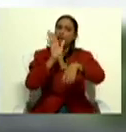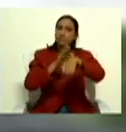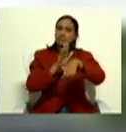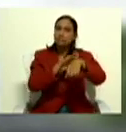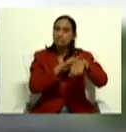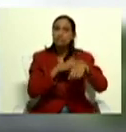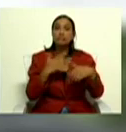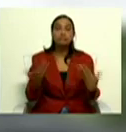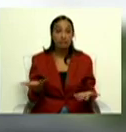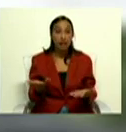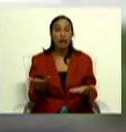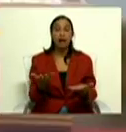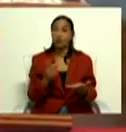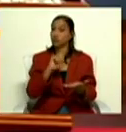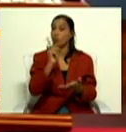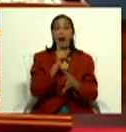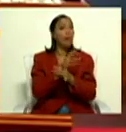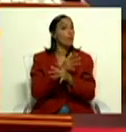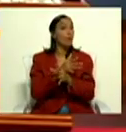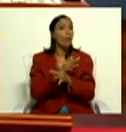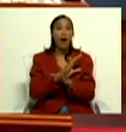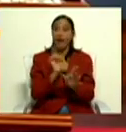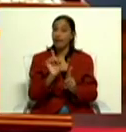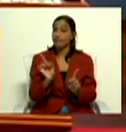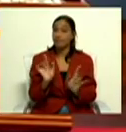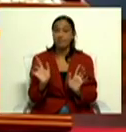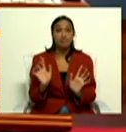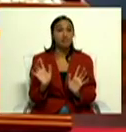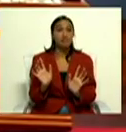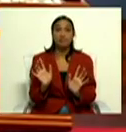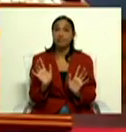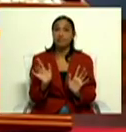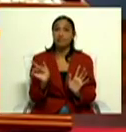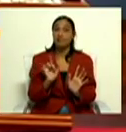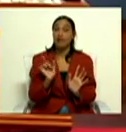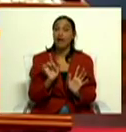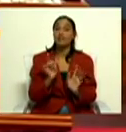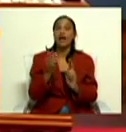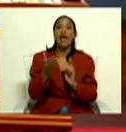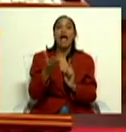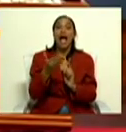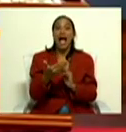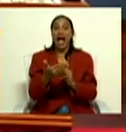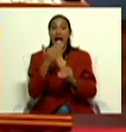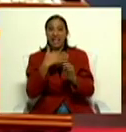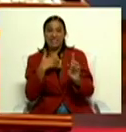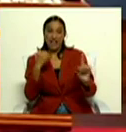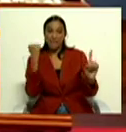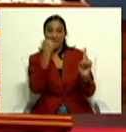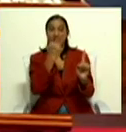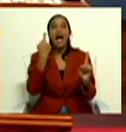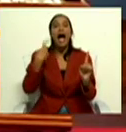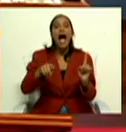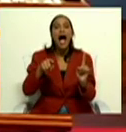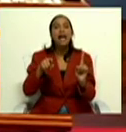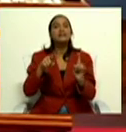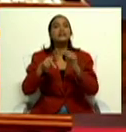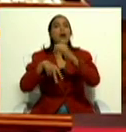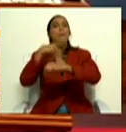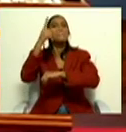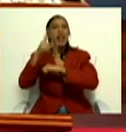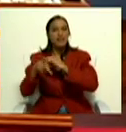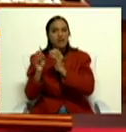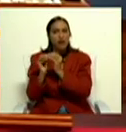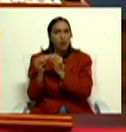en primer lugar no son juegos, pero en segundo lugar, detrás de estas amenazas hay un plan. Pero cuando pasa en Estados Unidos,